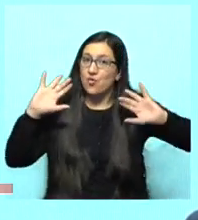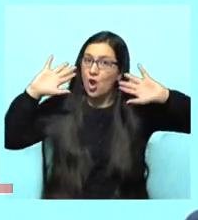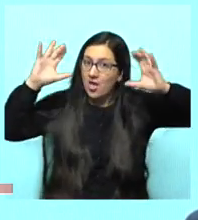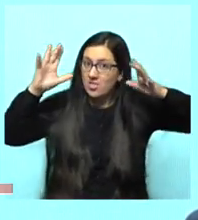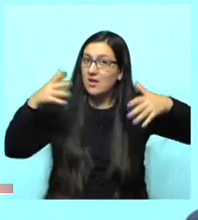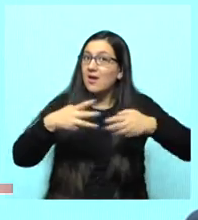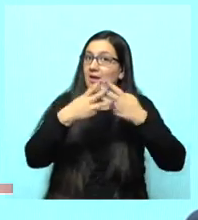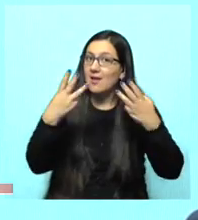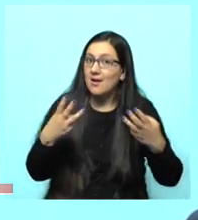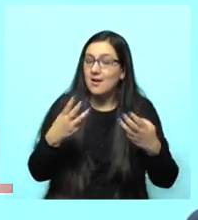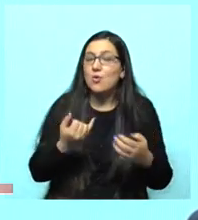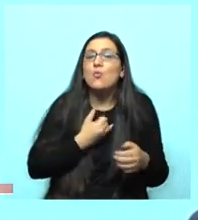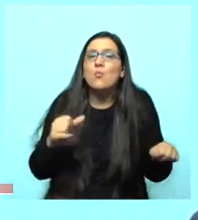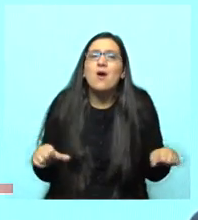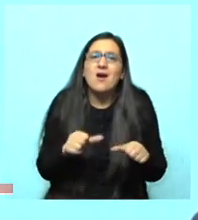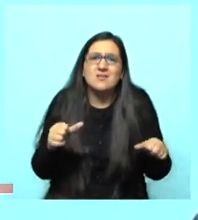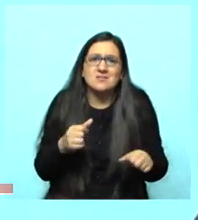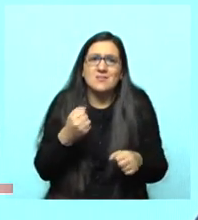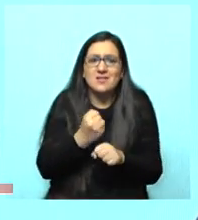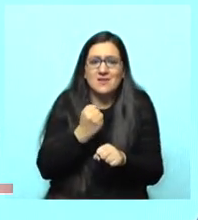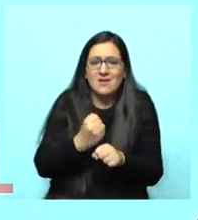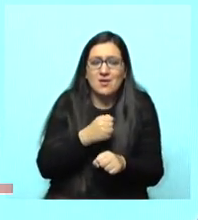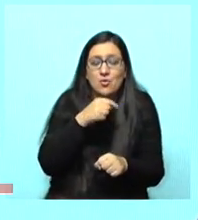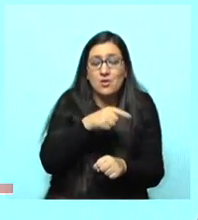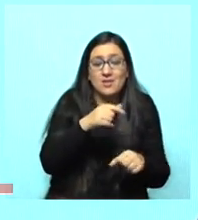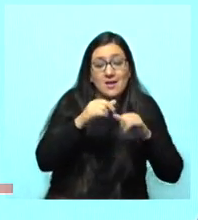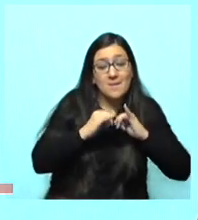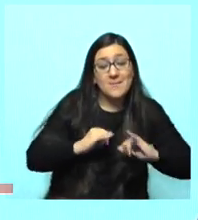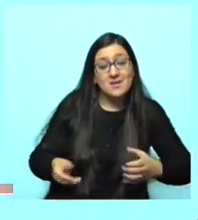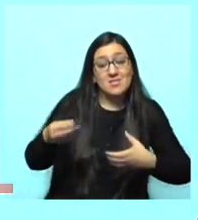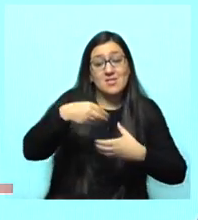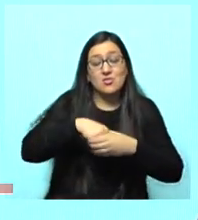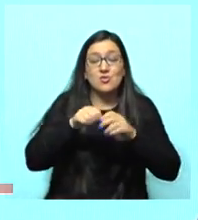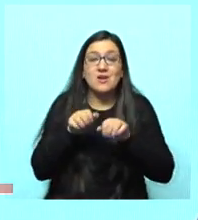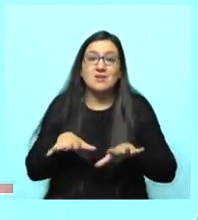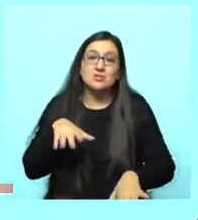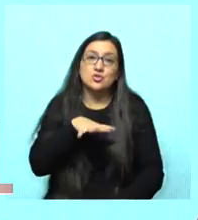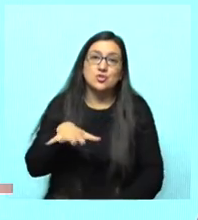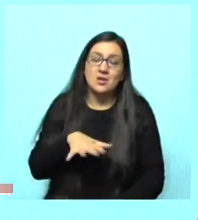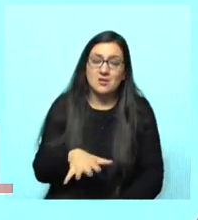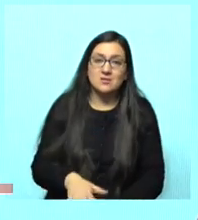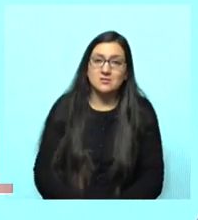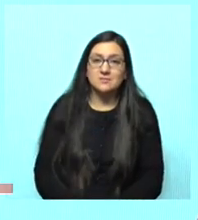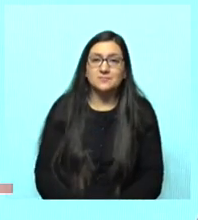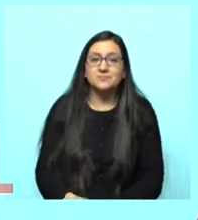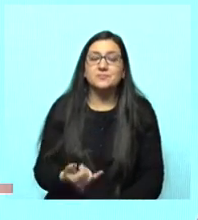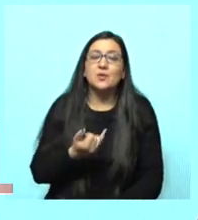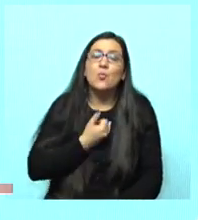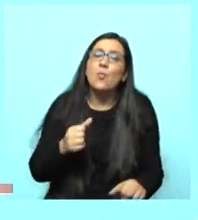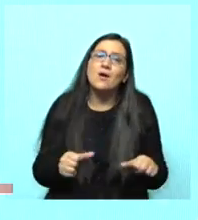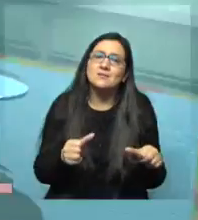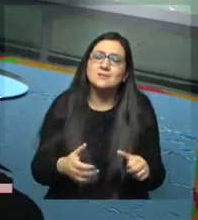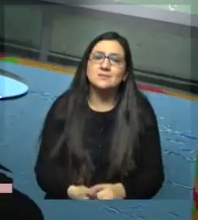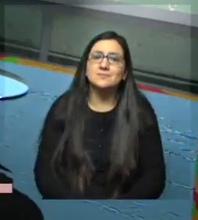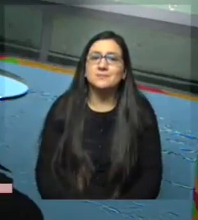¿Cómo aplican esa vacuna en las redes? ¿Cómo haces para bajar la pelota al piso y hacer ese trato por el buen trato?